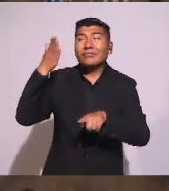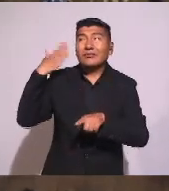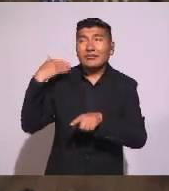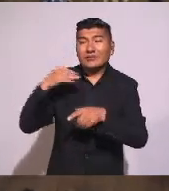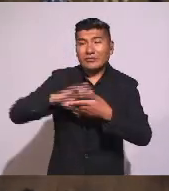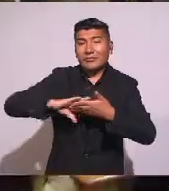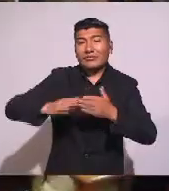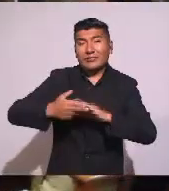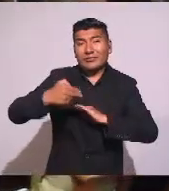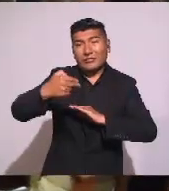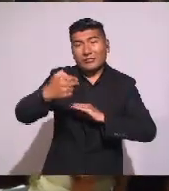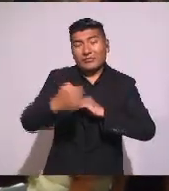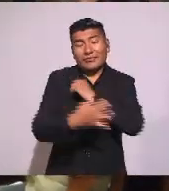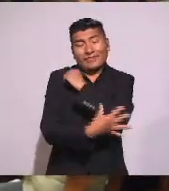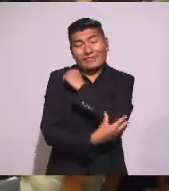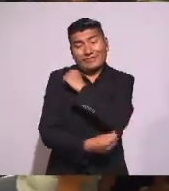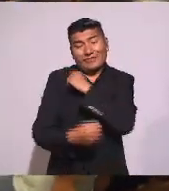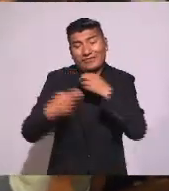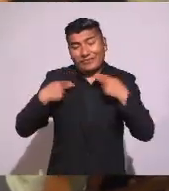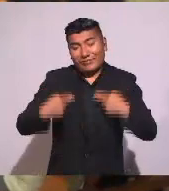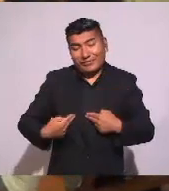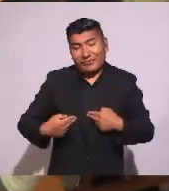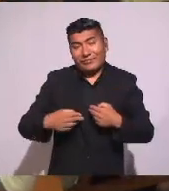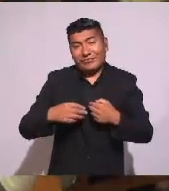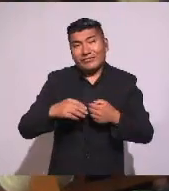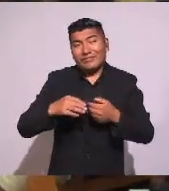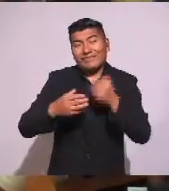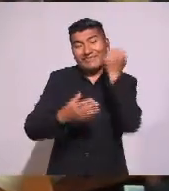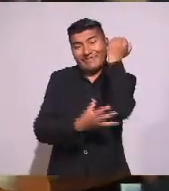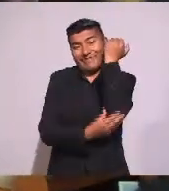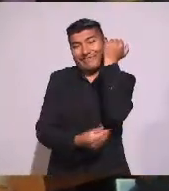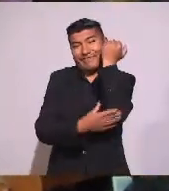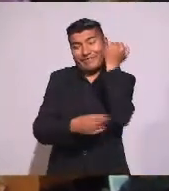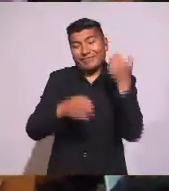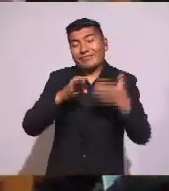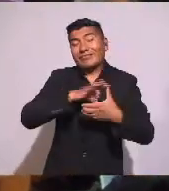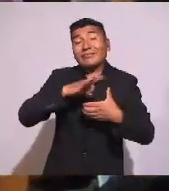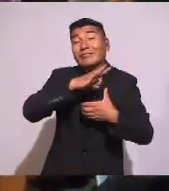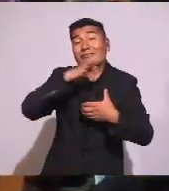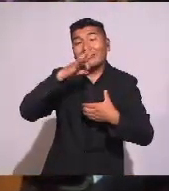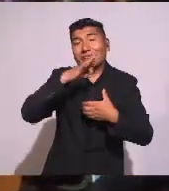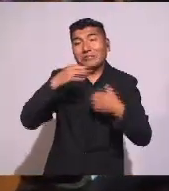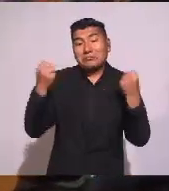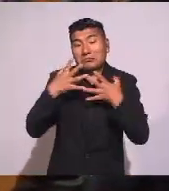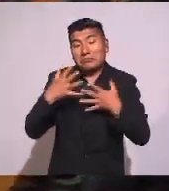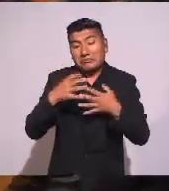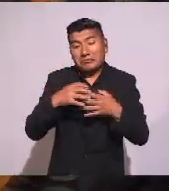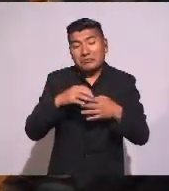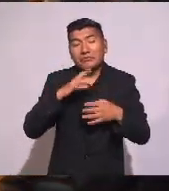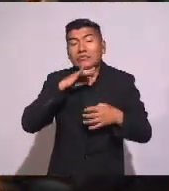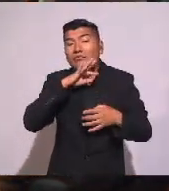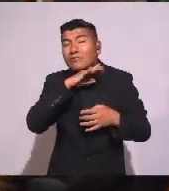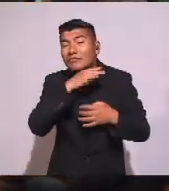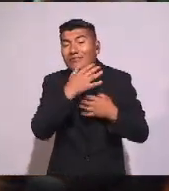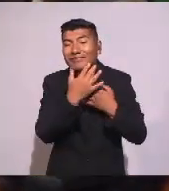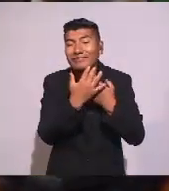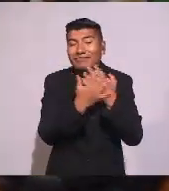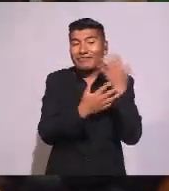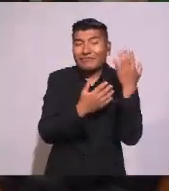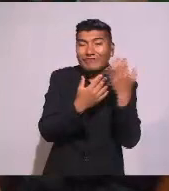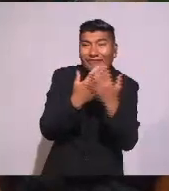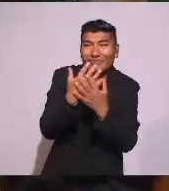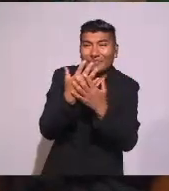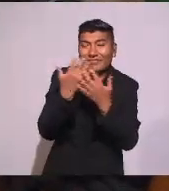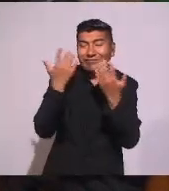y espiritual es no tener miedo a ensuciarse las manos rechazando la tentación de